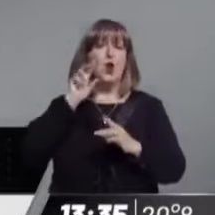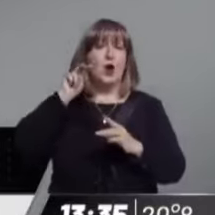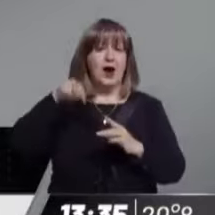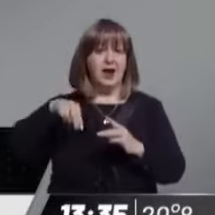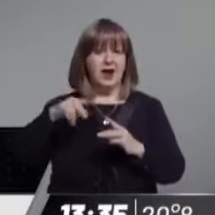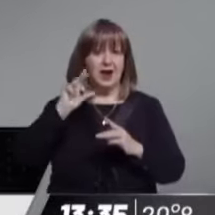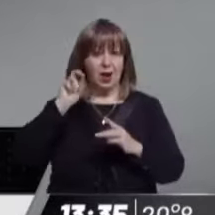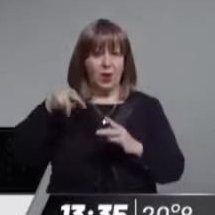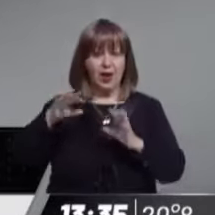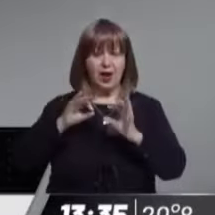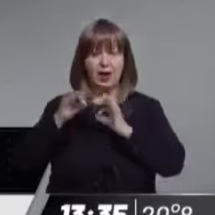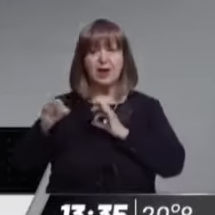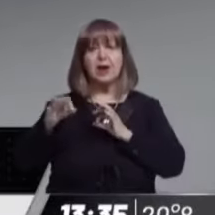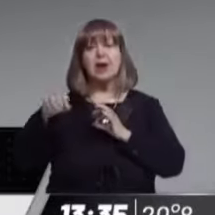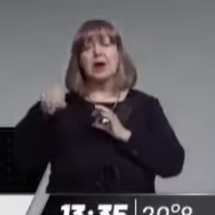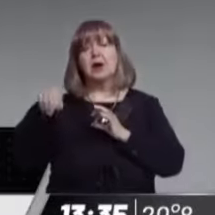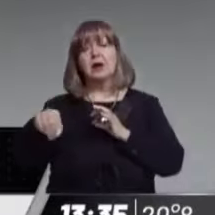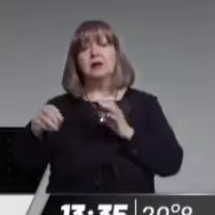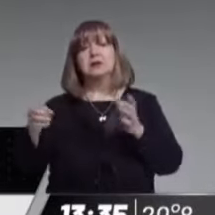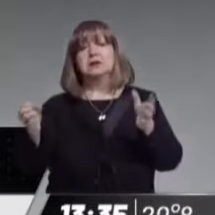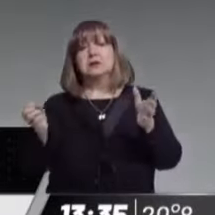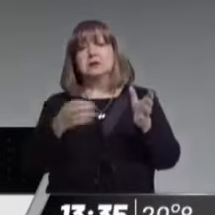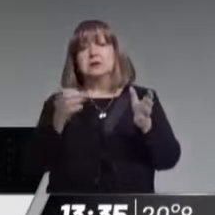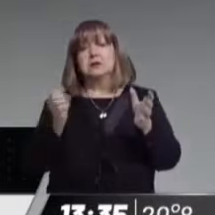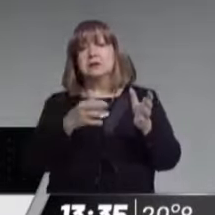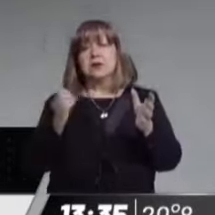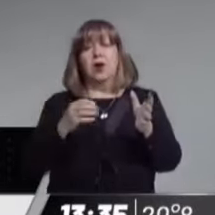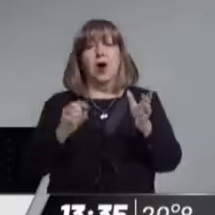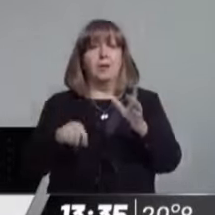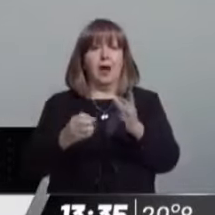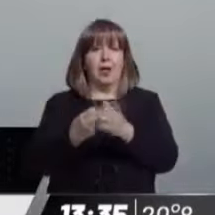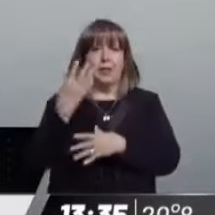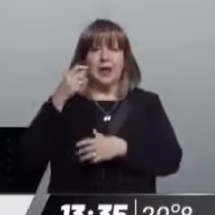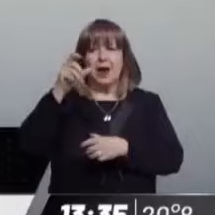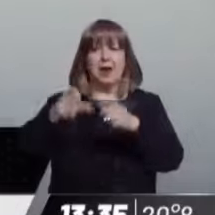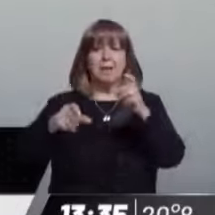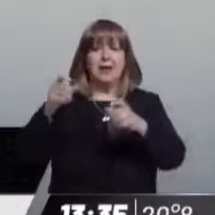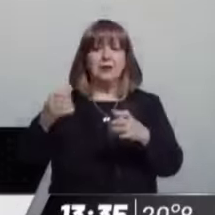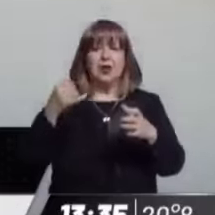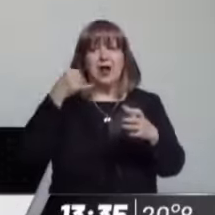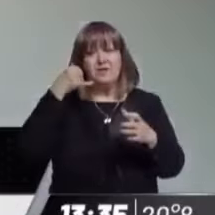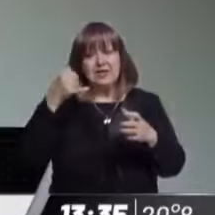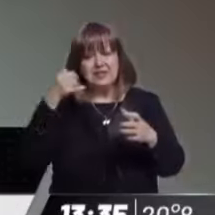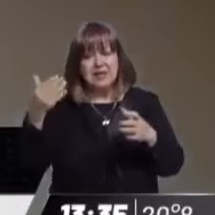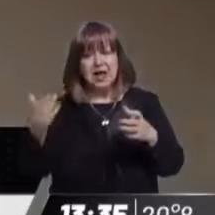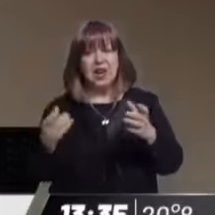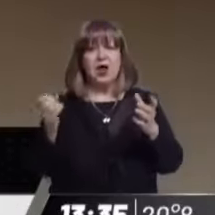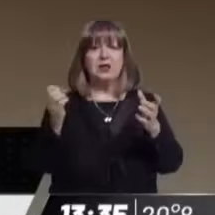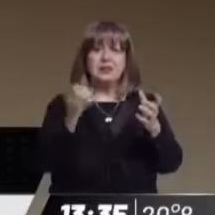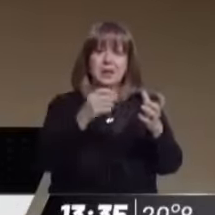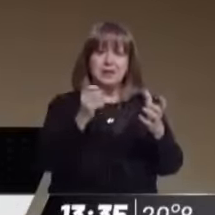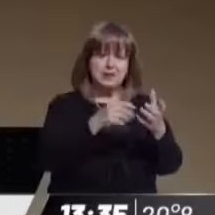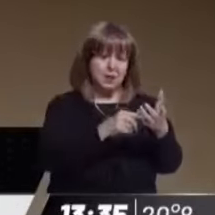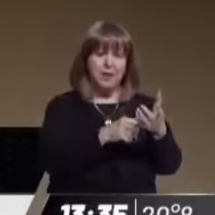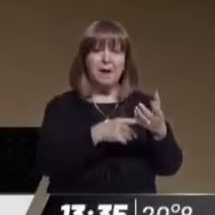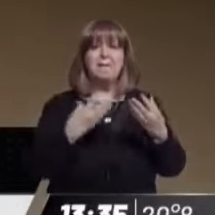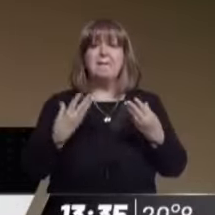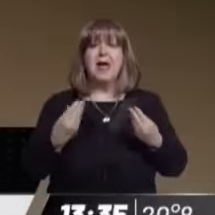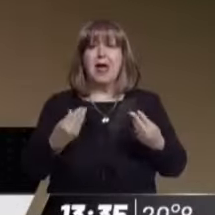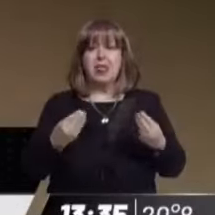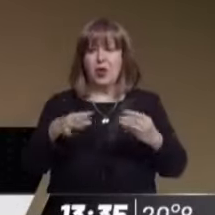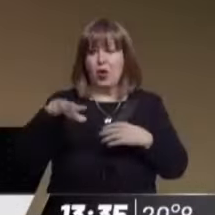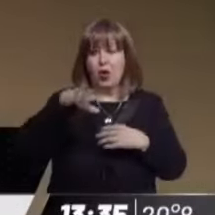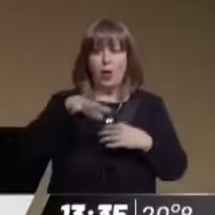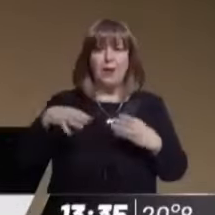comunicado durante toda la mañana con noticiero 7 para dar detalles de lo que vivió la gente el miedo que hay en la